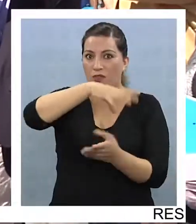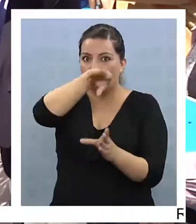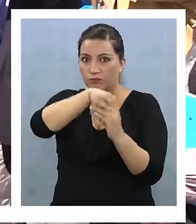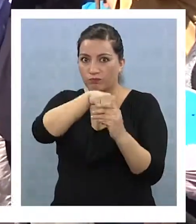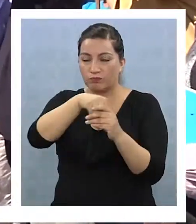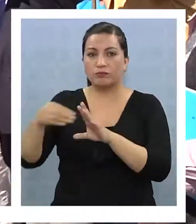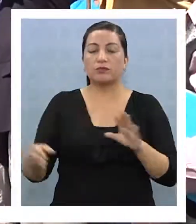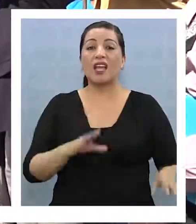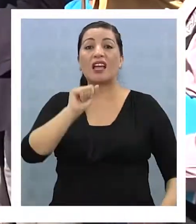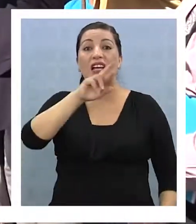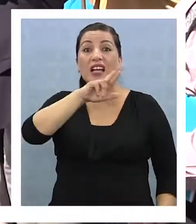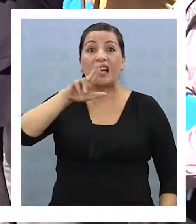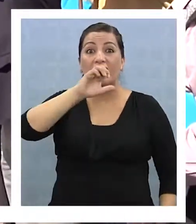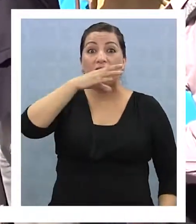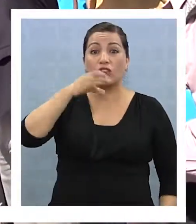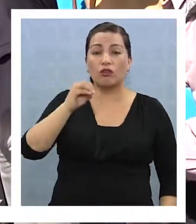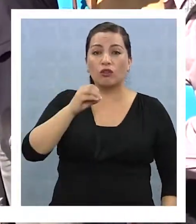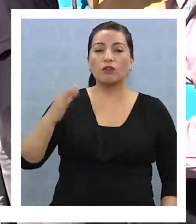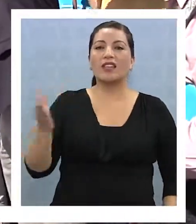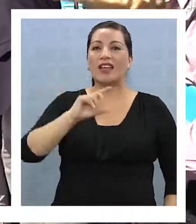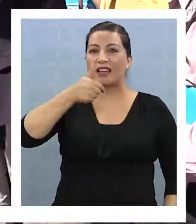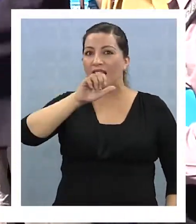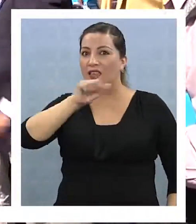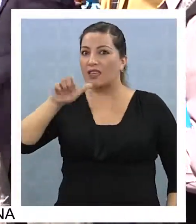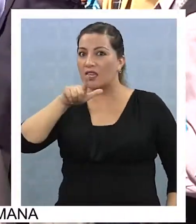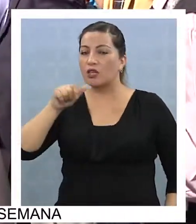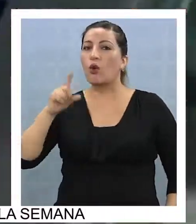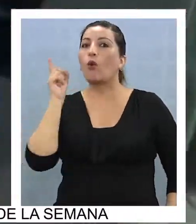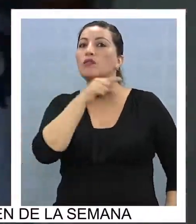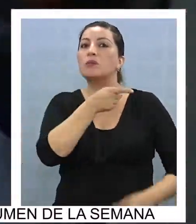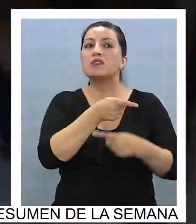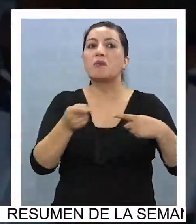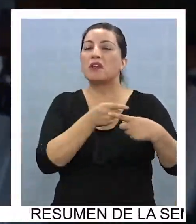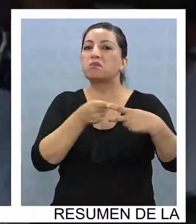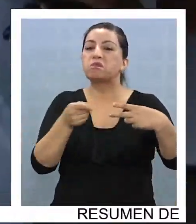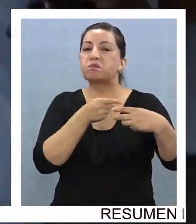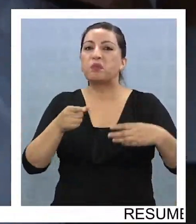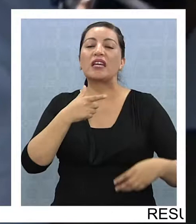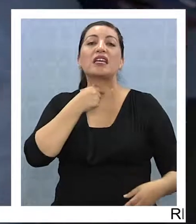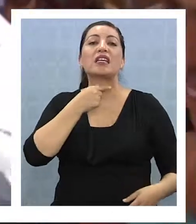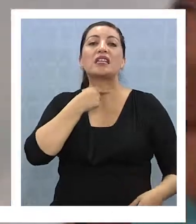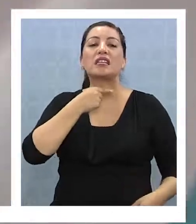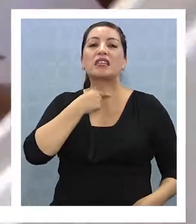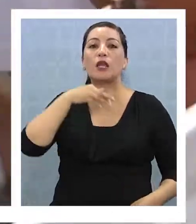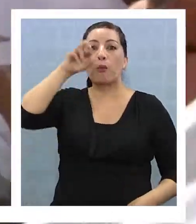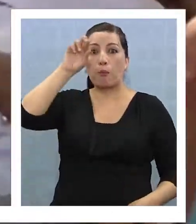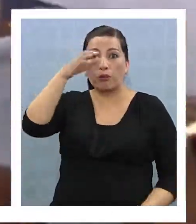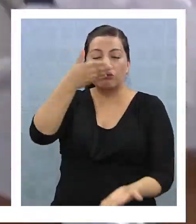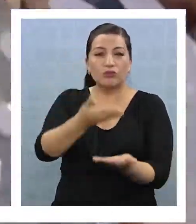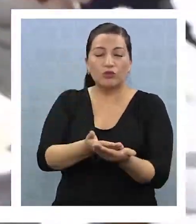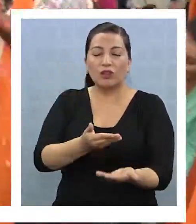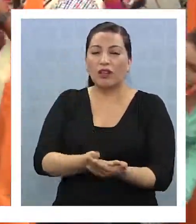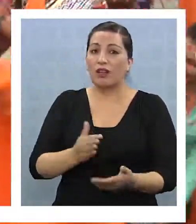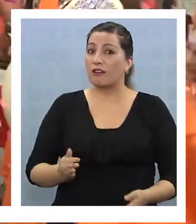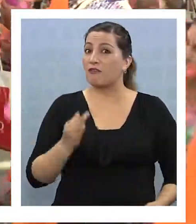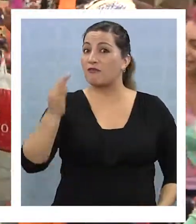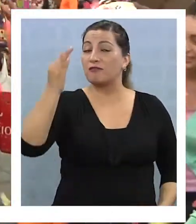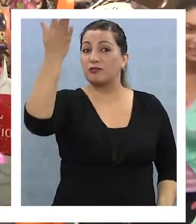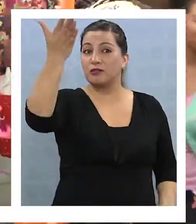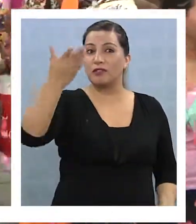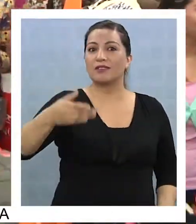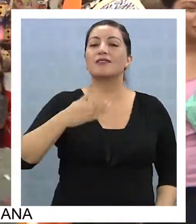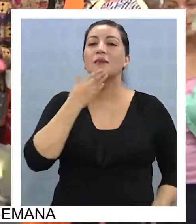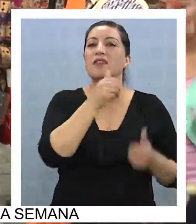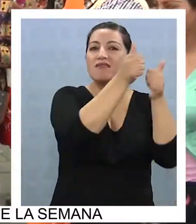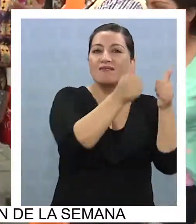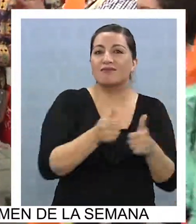Así como Carreño o Galleguillos, son muchos los que durante las últimas semanas han proclamado sus candidaturas, los cuales antes de aventurarse en una campaña se